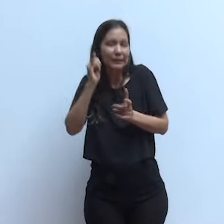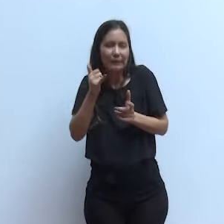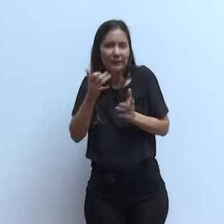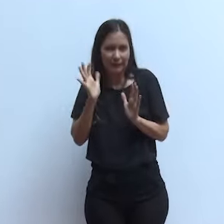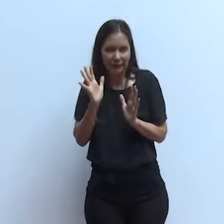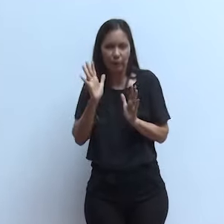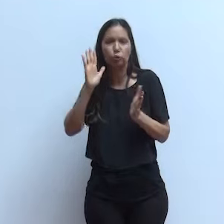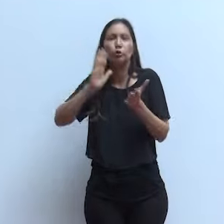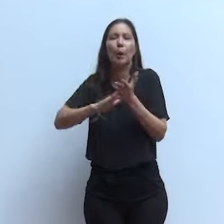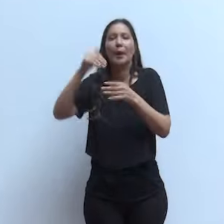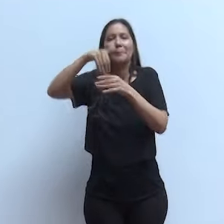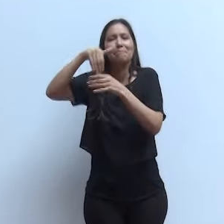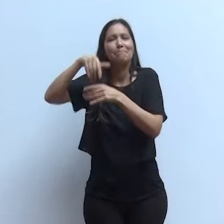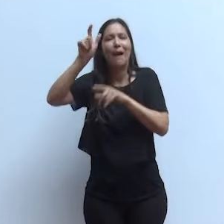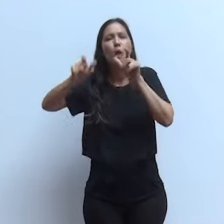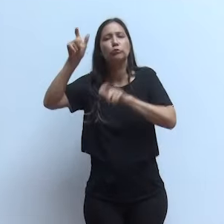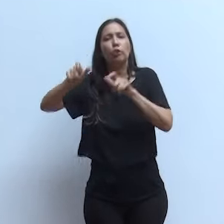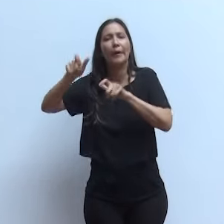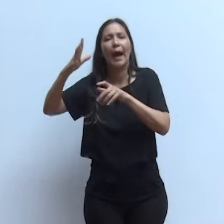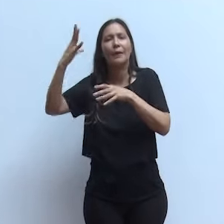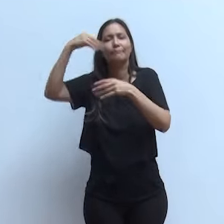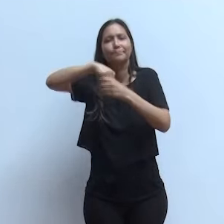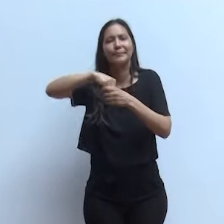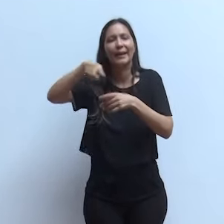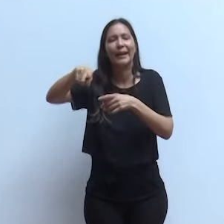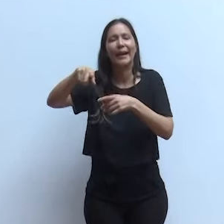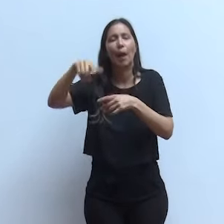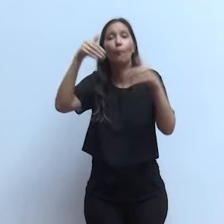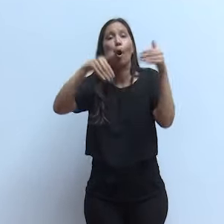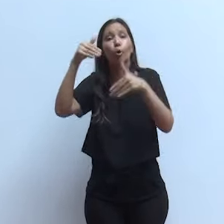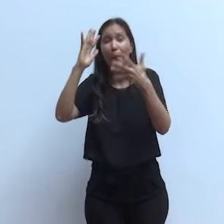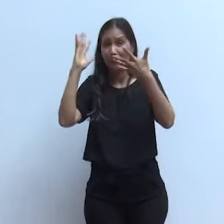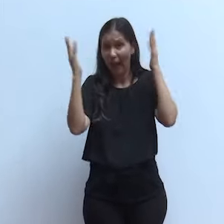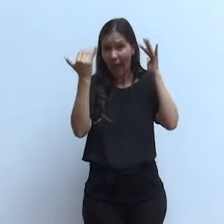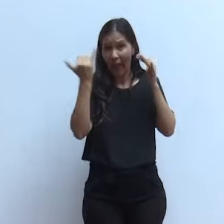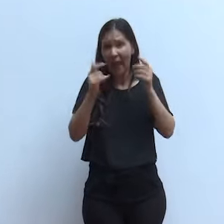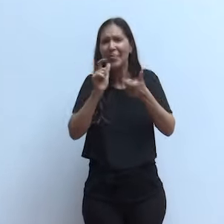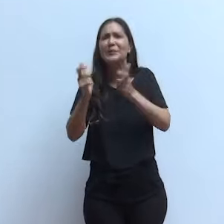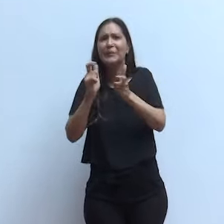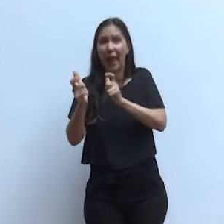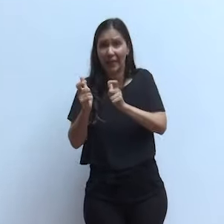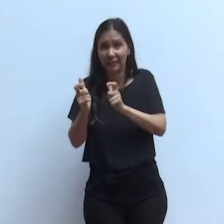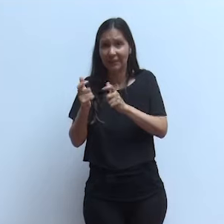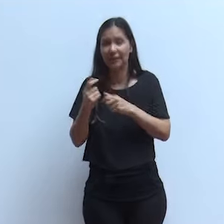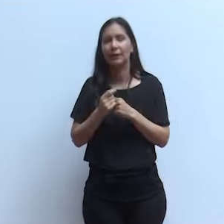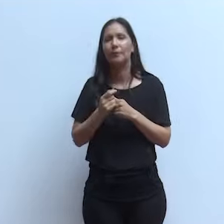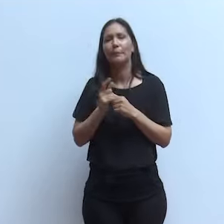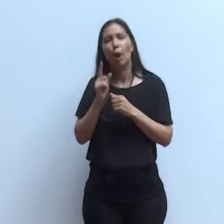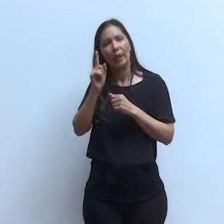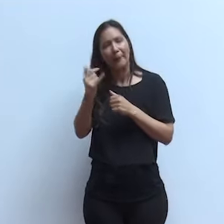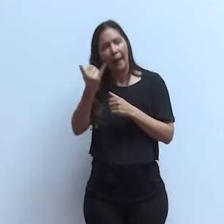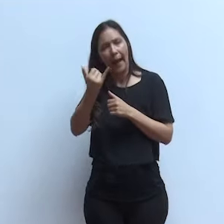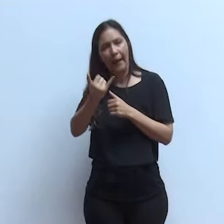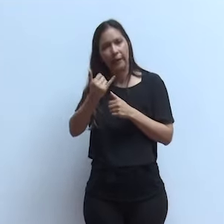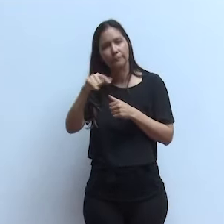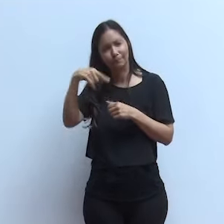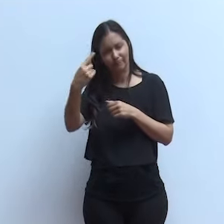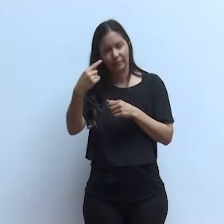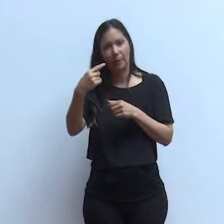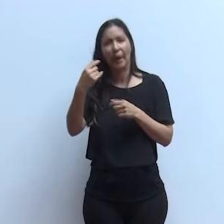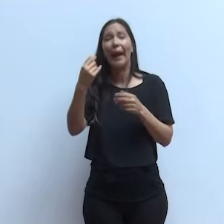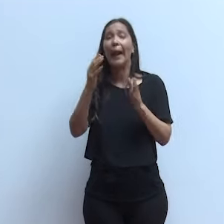ley que es un poco lo que vos hacés en el libro pero también hay algo que vos también lo hacés pero que no le das sobre todo la me